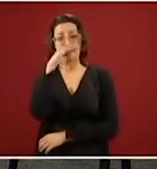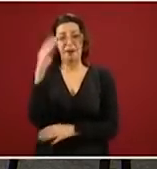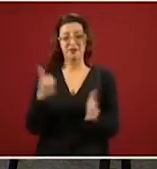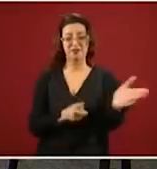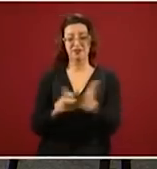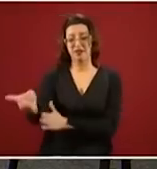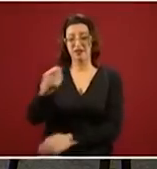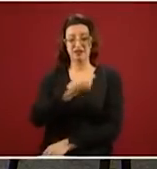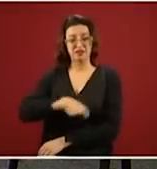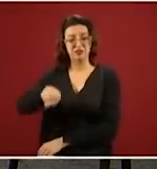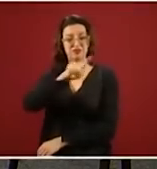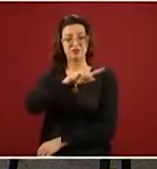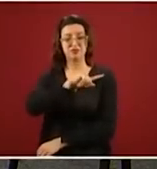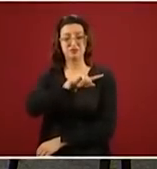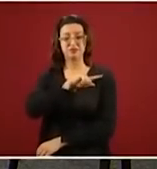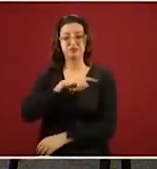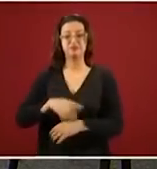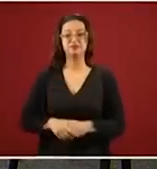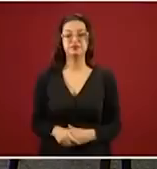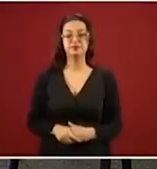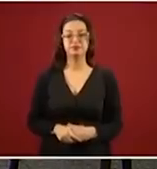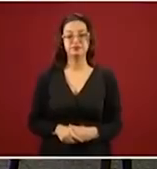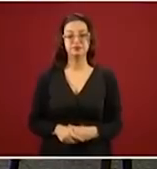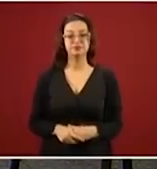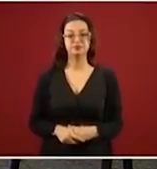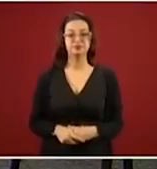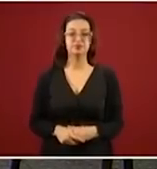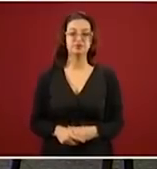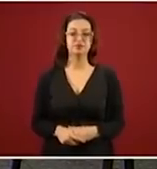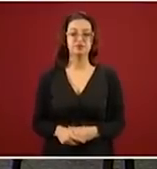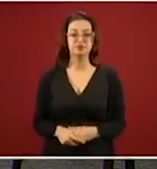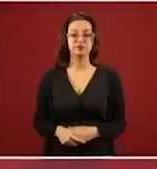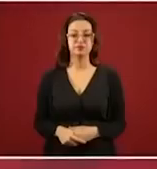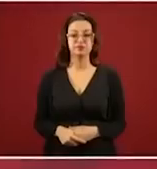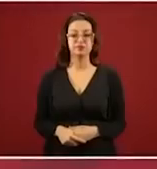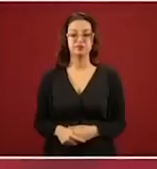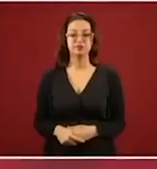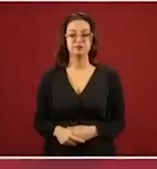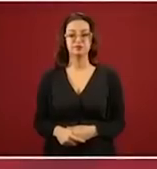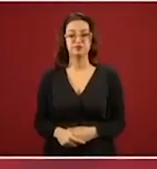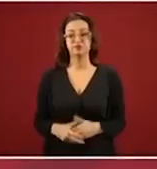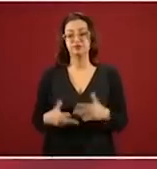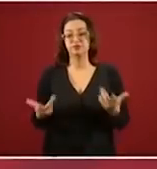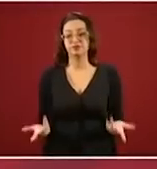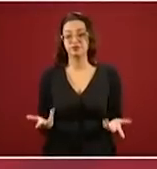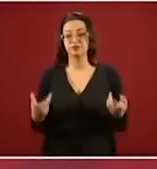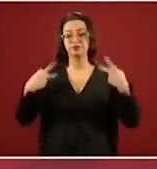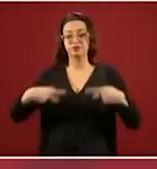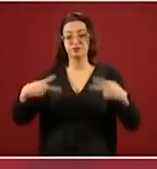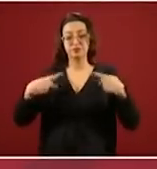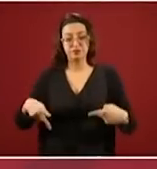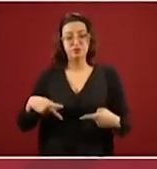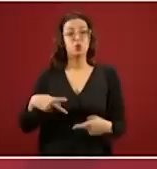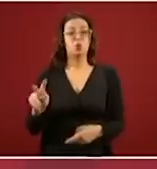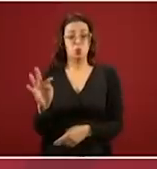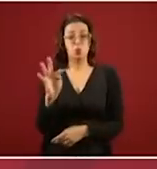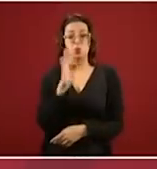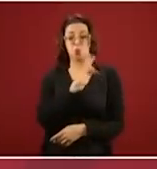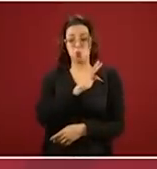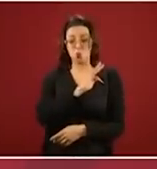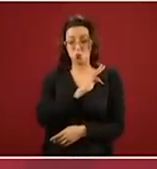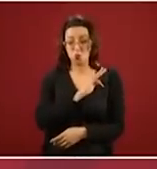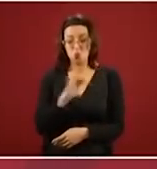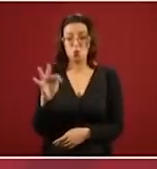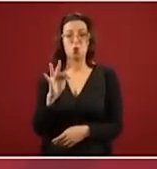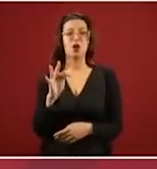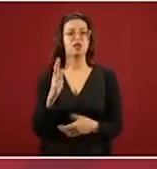derecho a la salud si hay personas que tienen posibilidad de tener